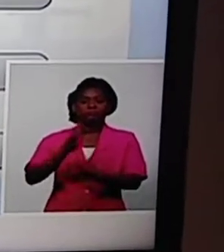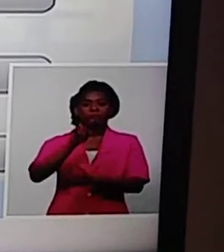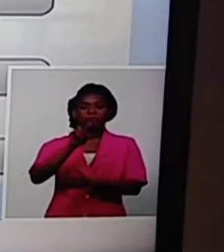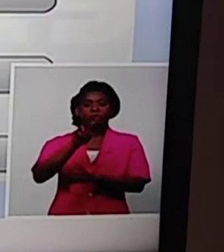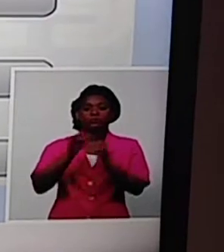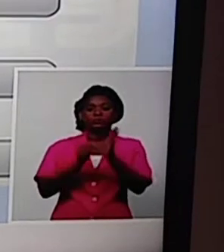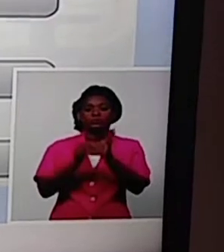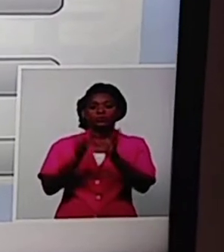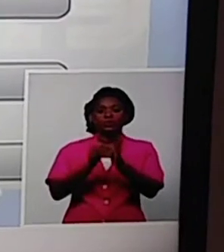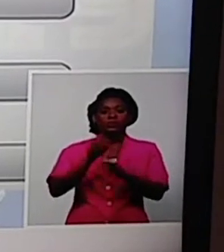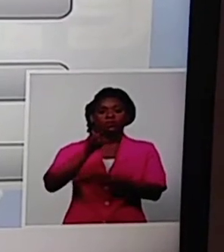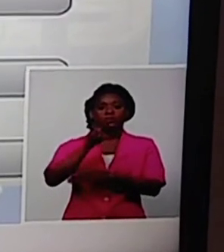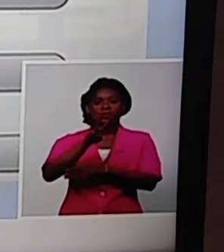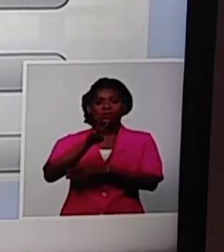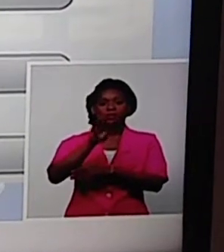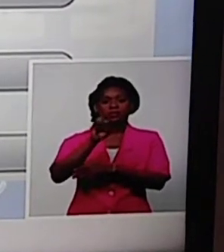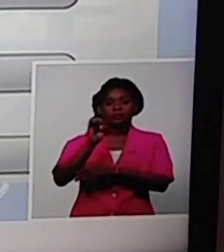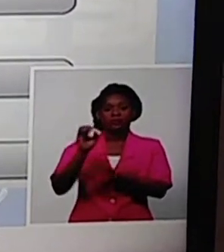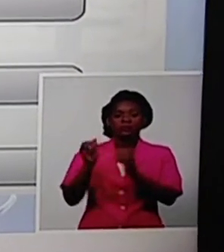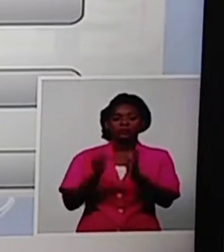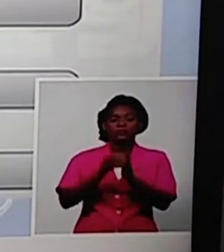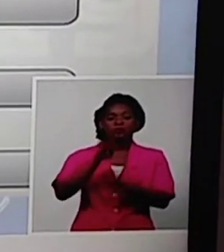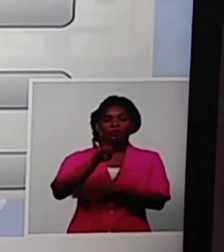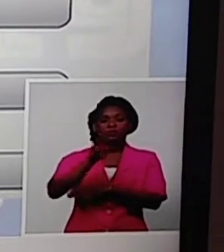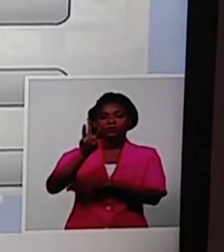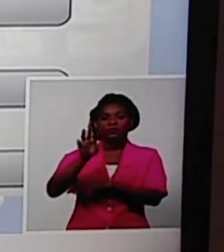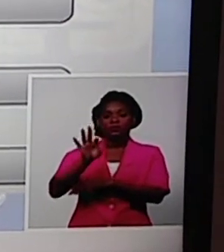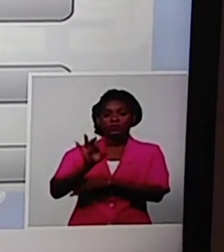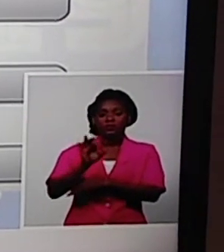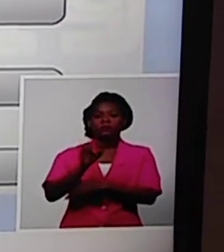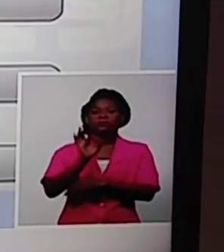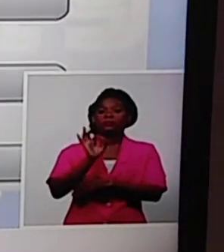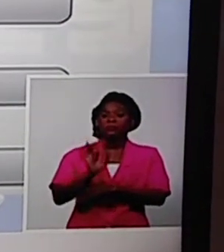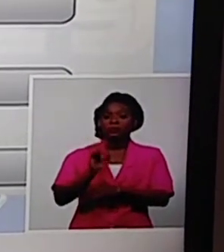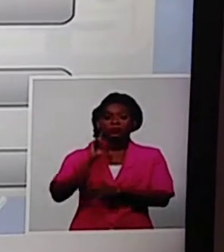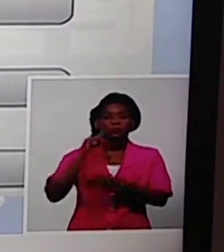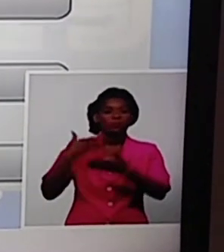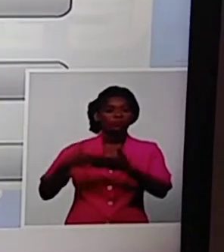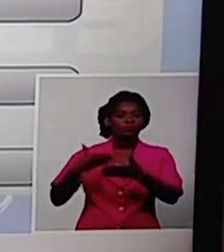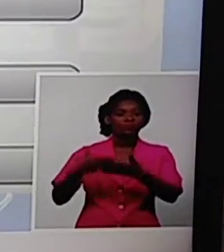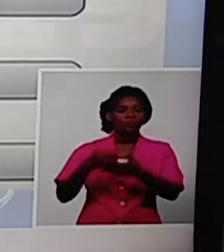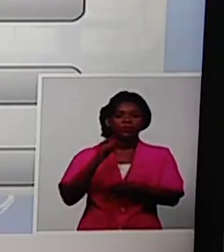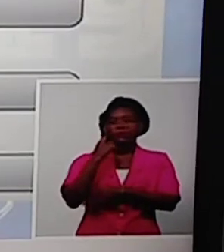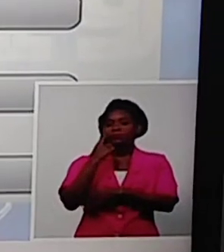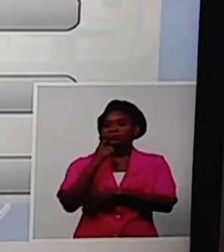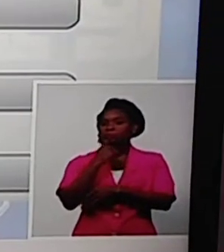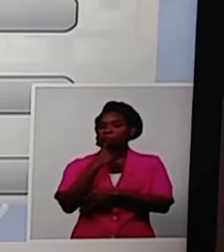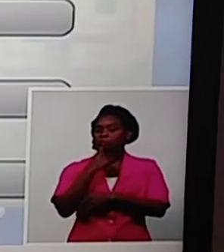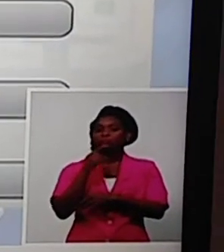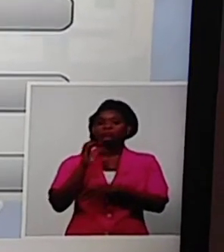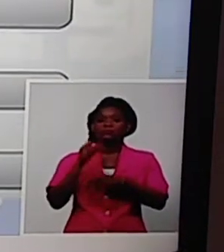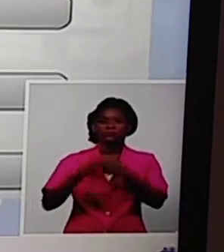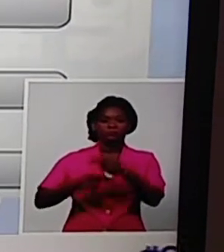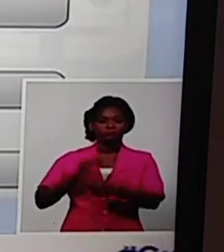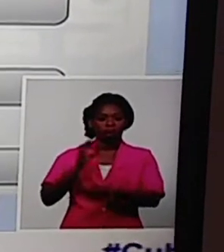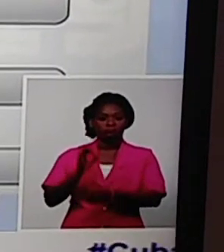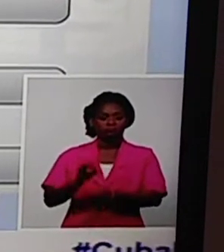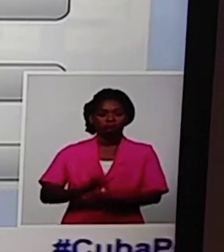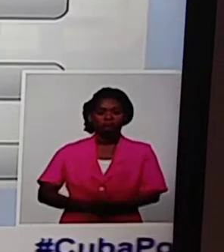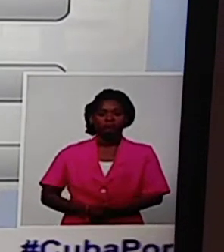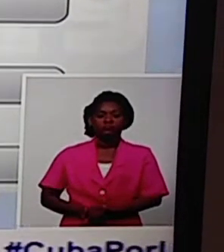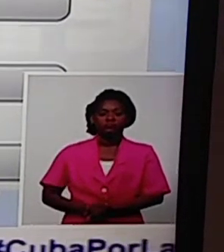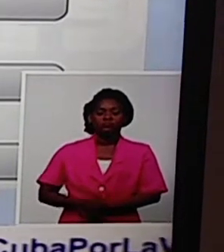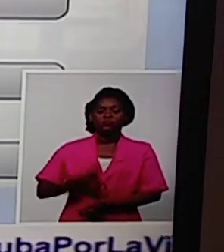cuatrocientos treinta muestras procesadas para el diagnóstico y seis mil